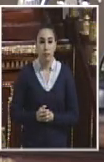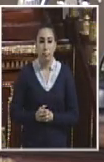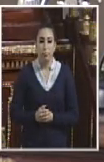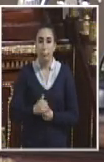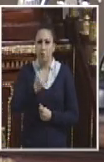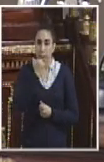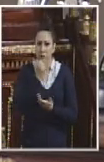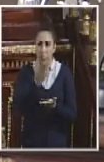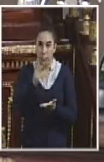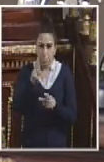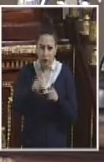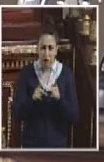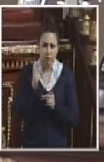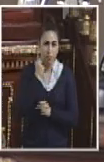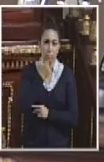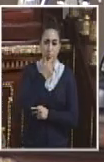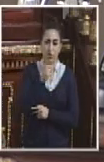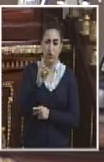Diputado Diego Orlando.